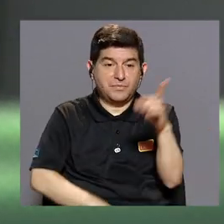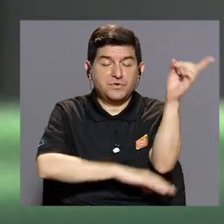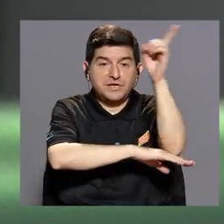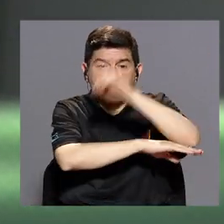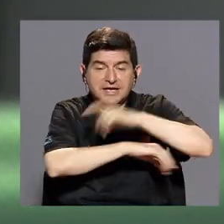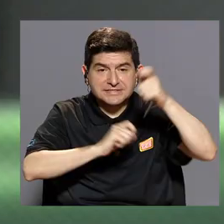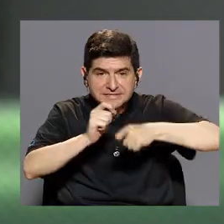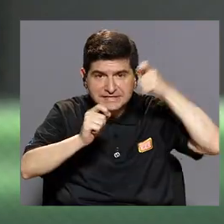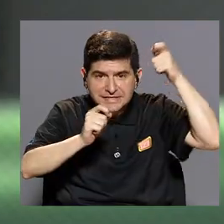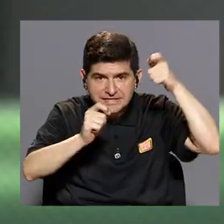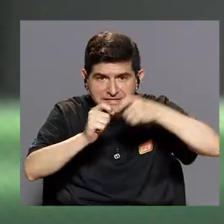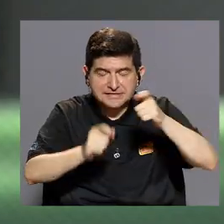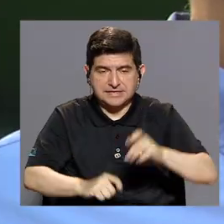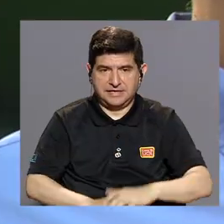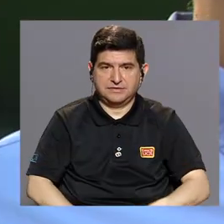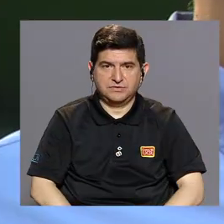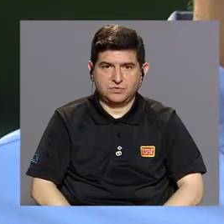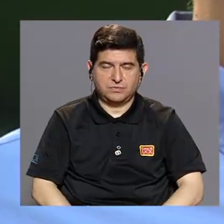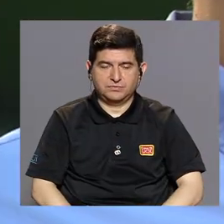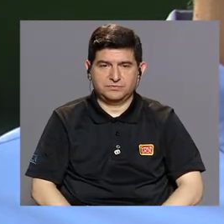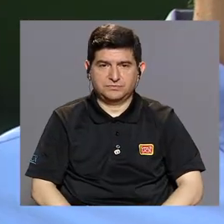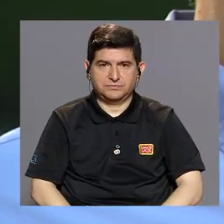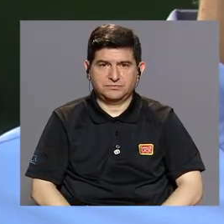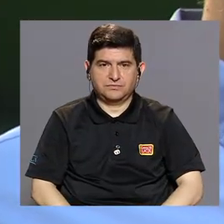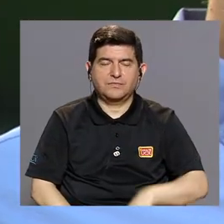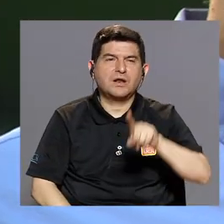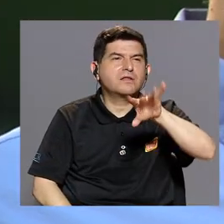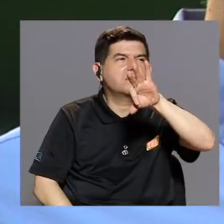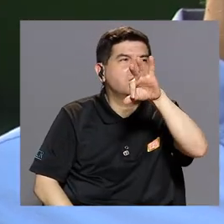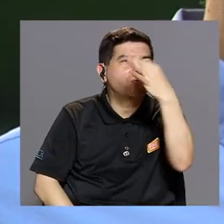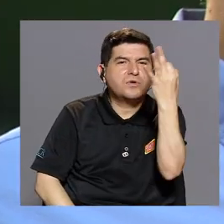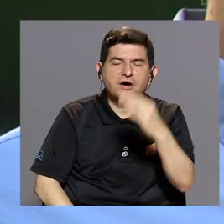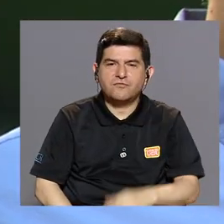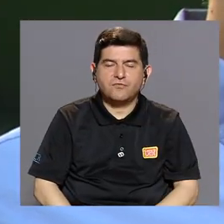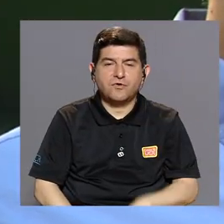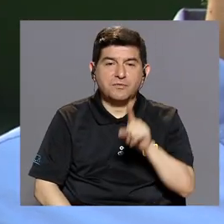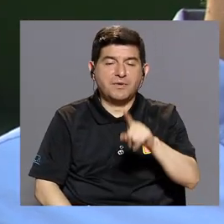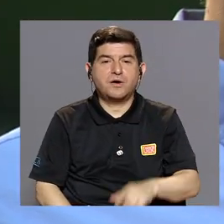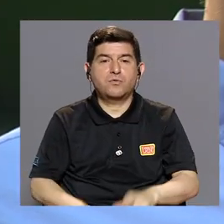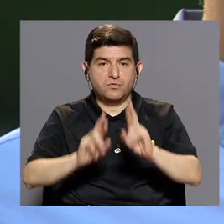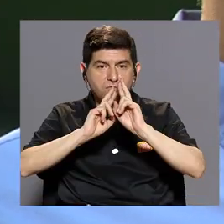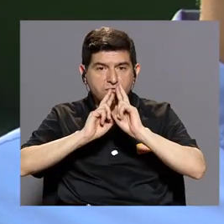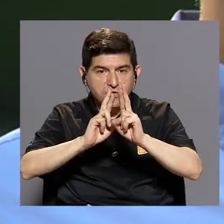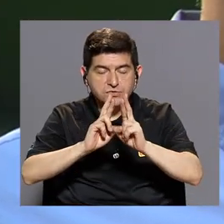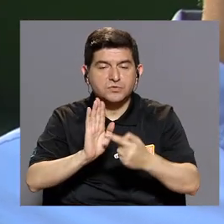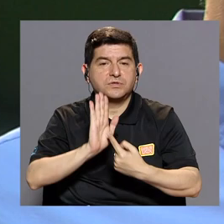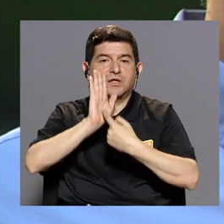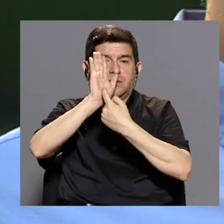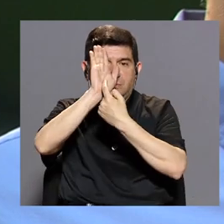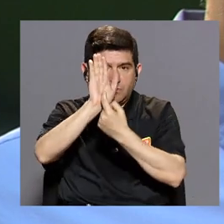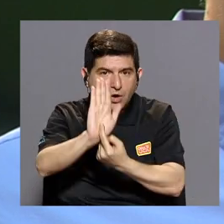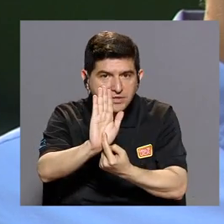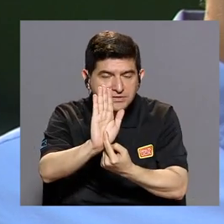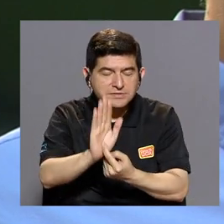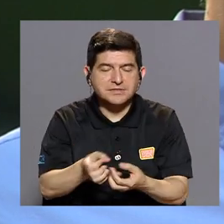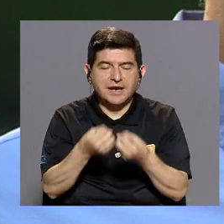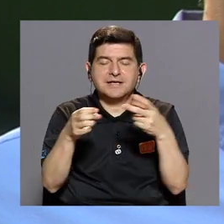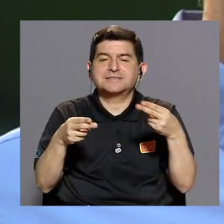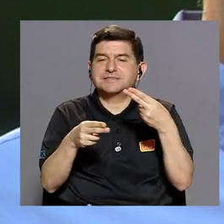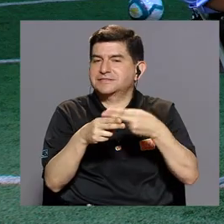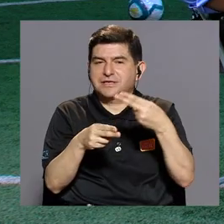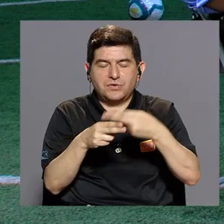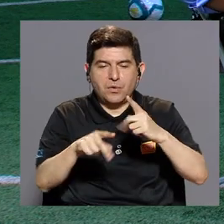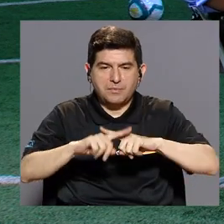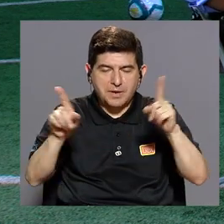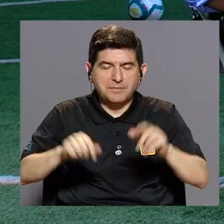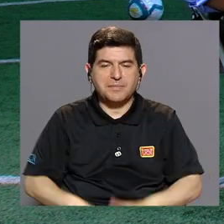día específicamente en que de algún modo un marcador hace reflejo anónimo,